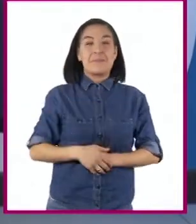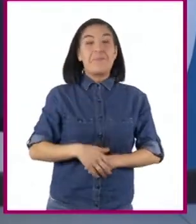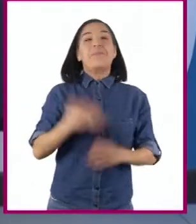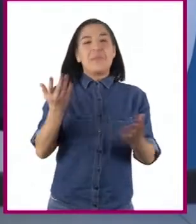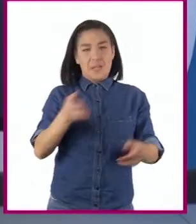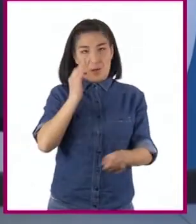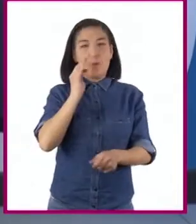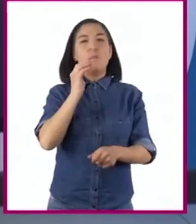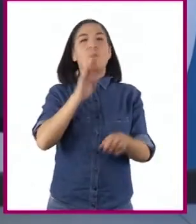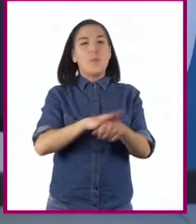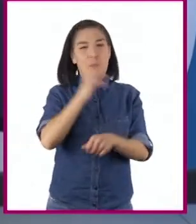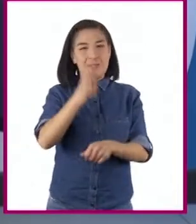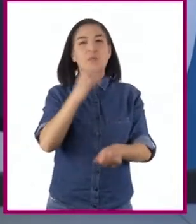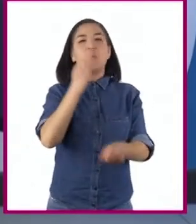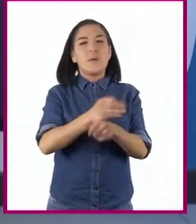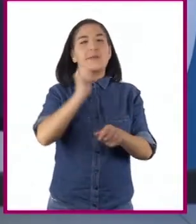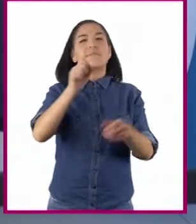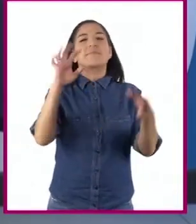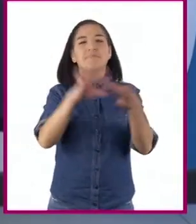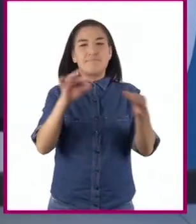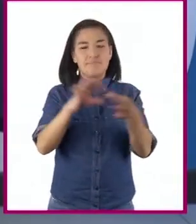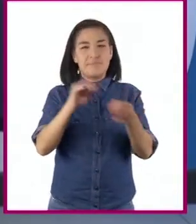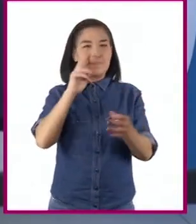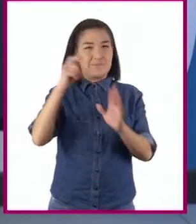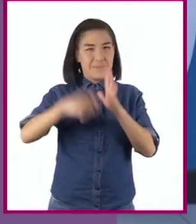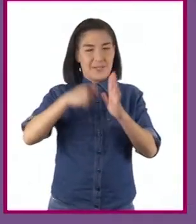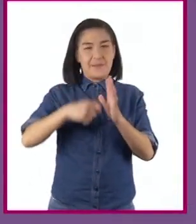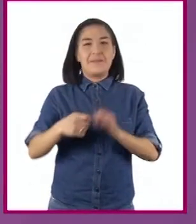caso, vamos a repasarlo viendo el siguiente video.